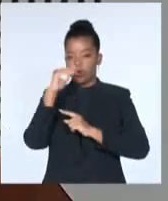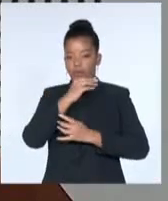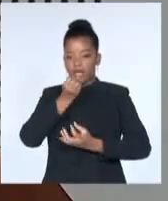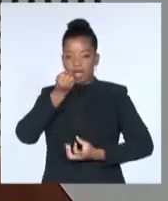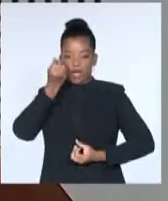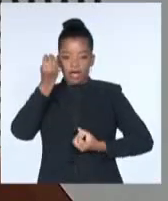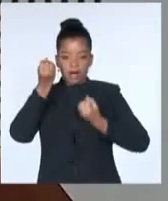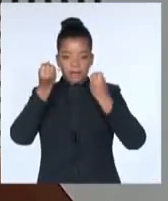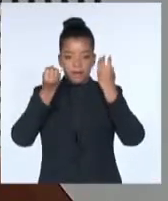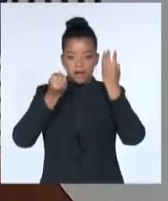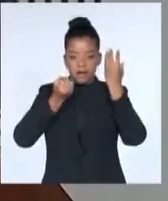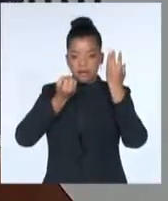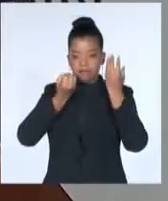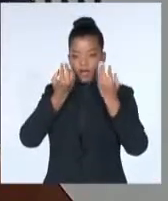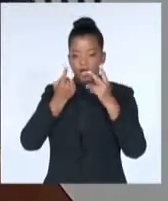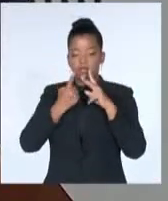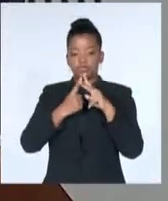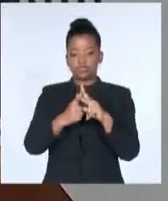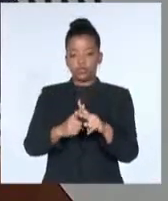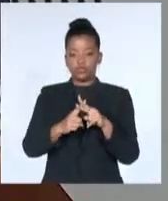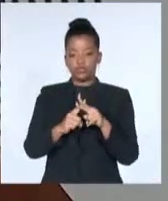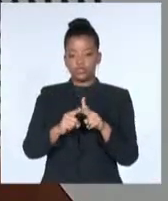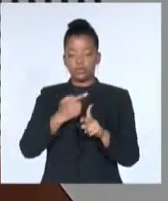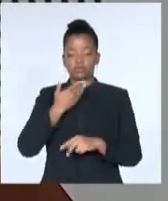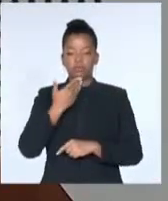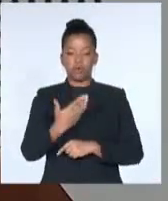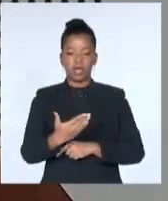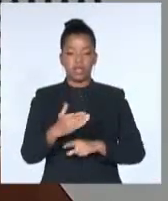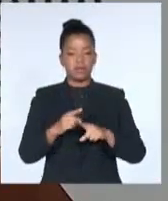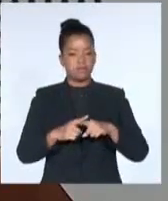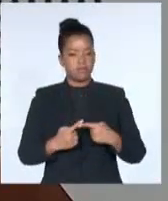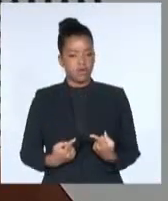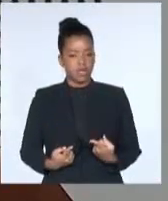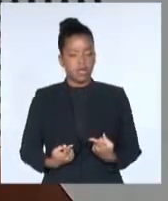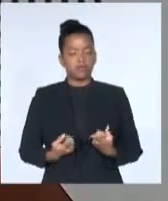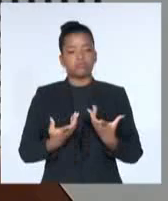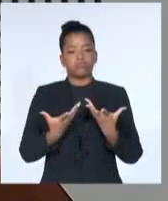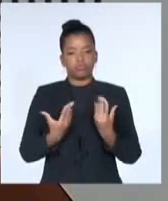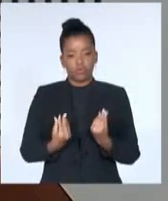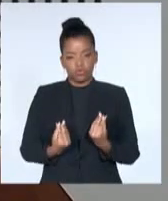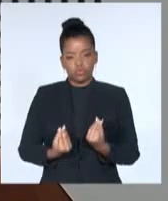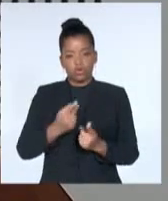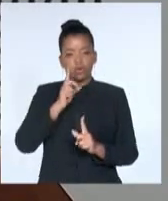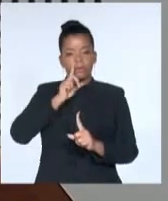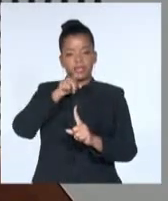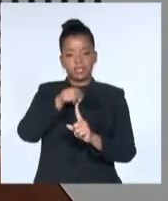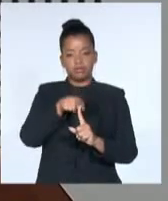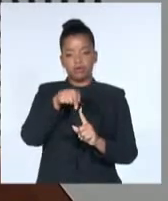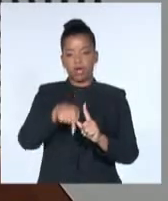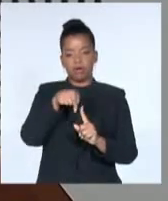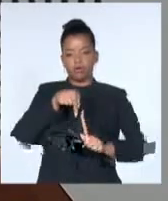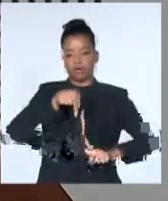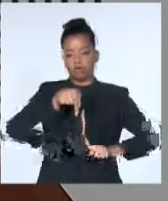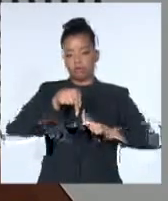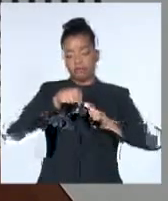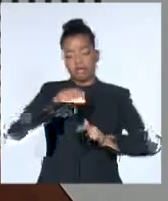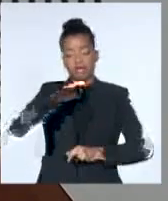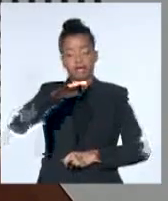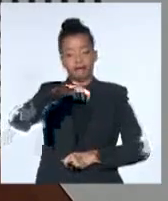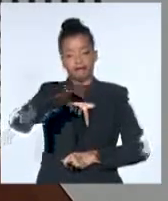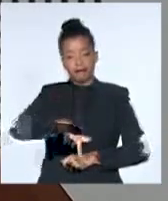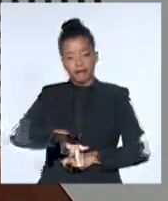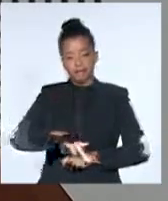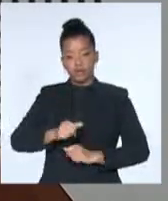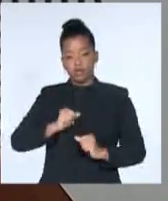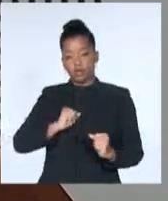una solución aceptada ante los varios retos a los que nos enfrentamos. Entre ellos figuran evitar